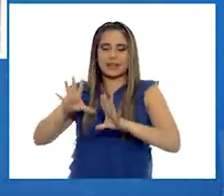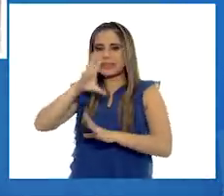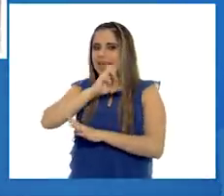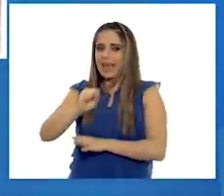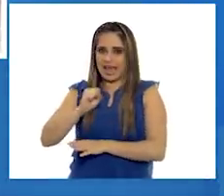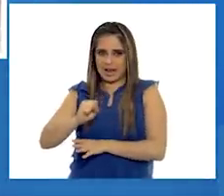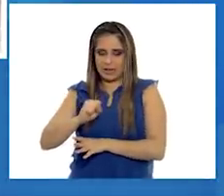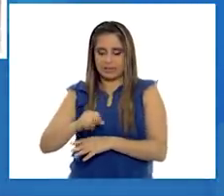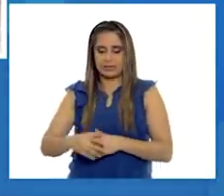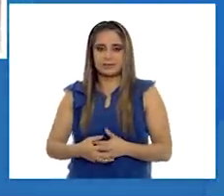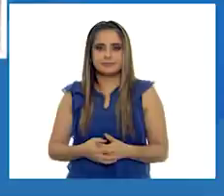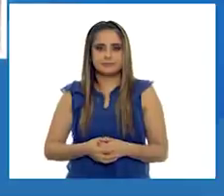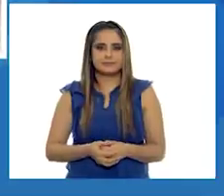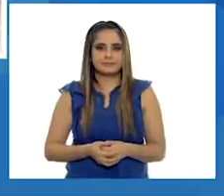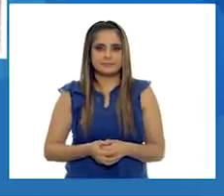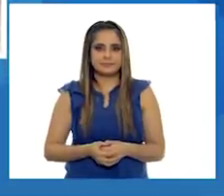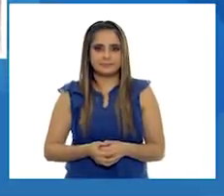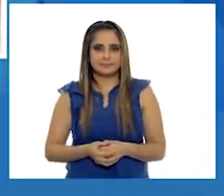más alta